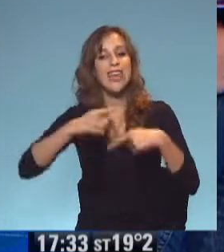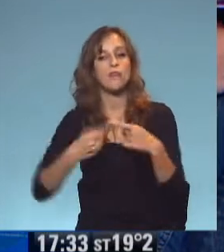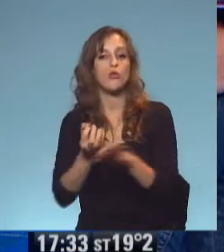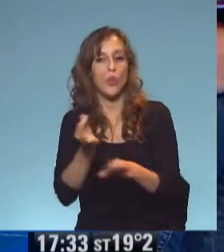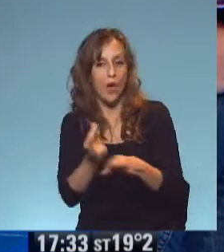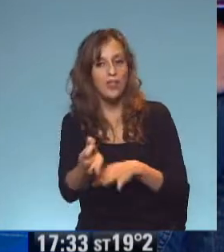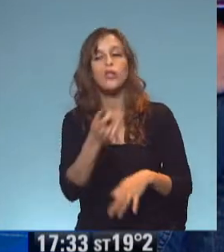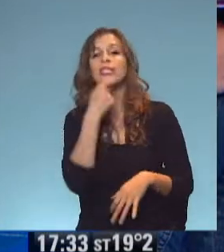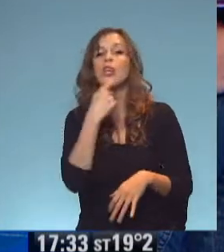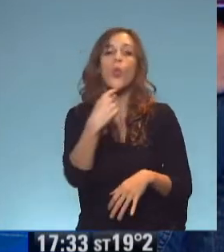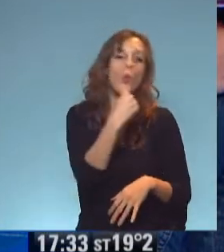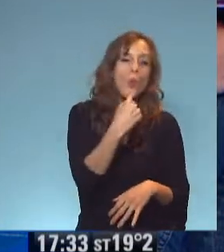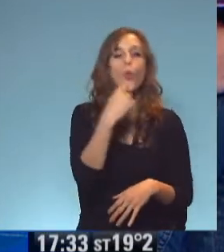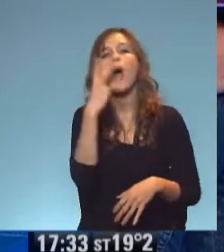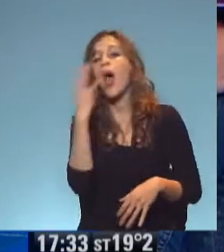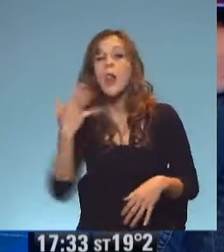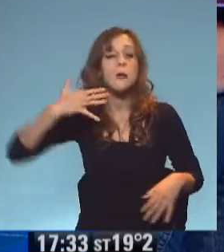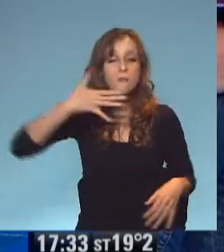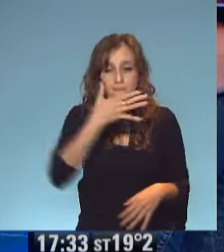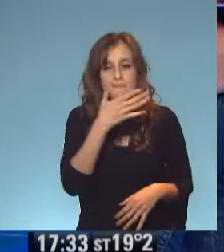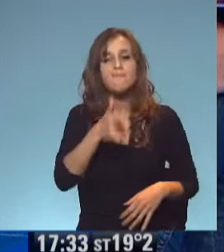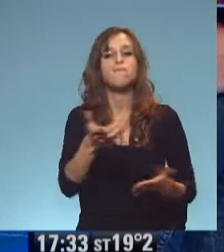clase lo pueden hacer al número de WhatsApp, que es